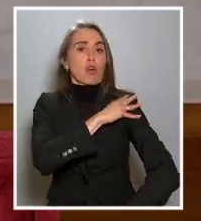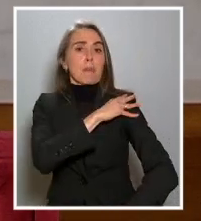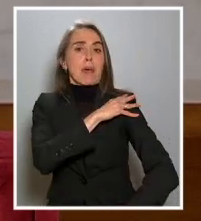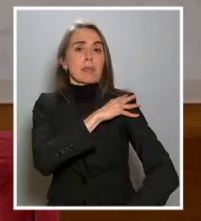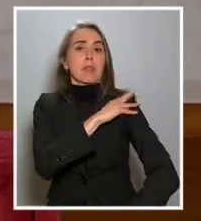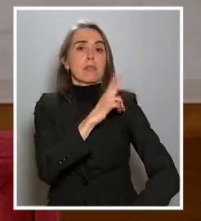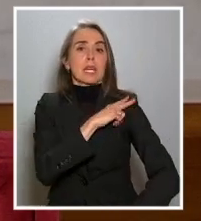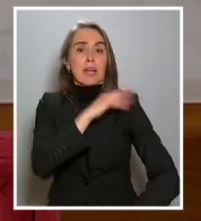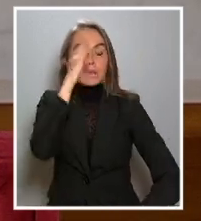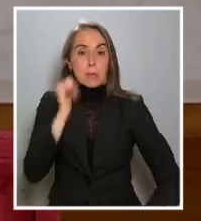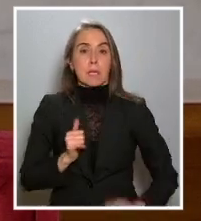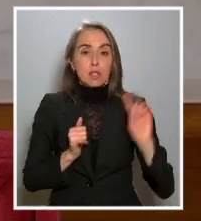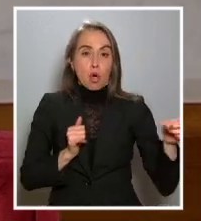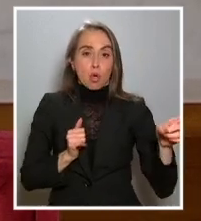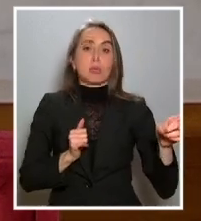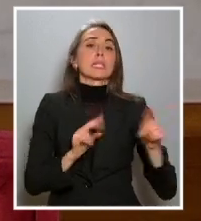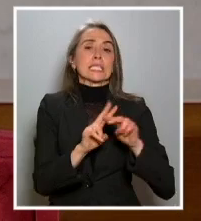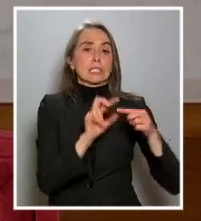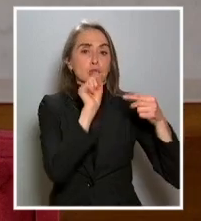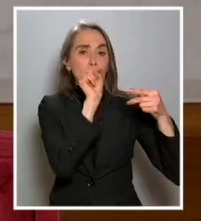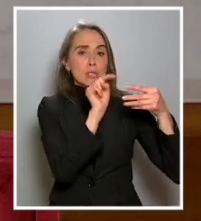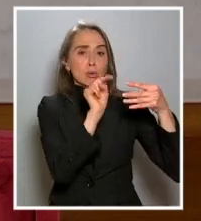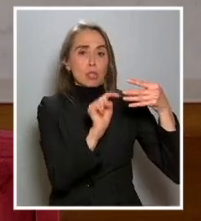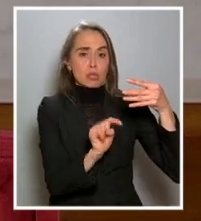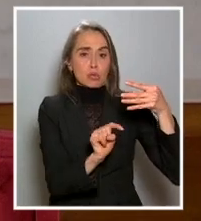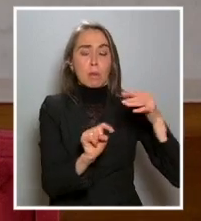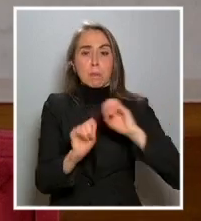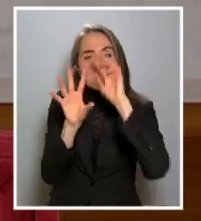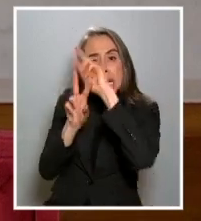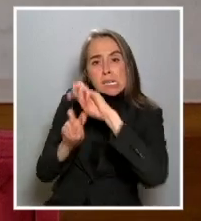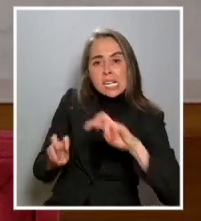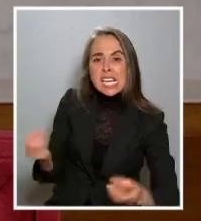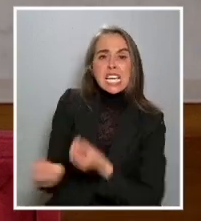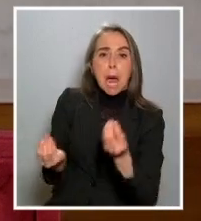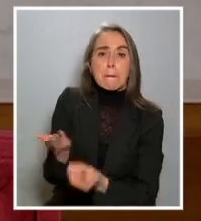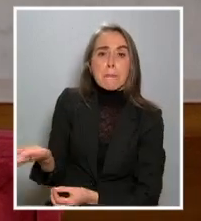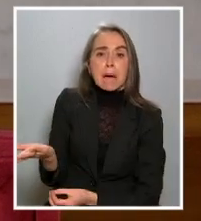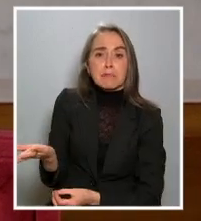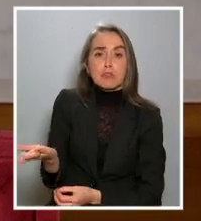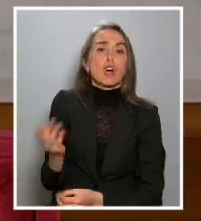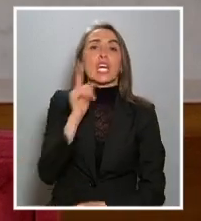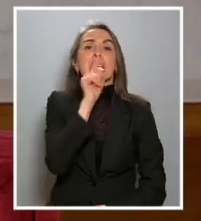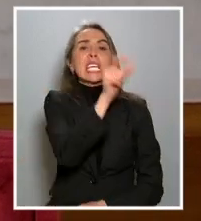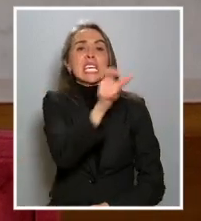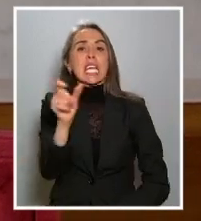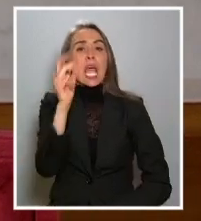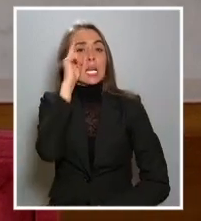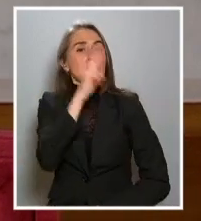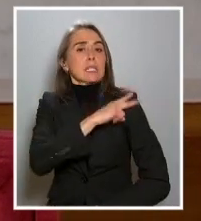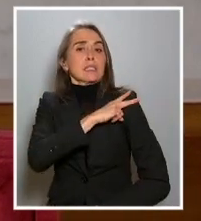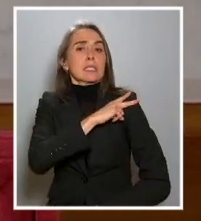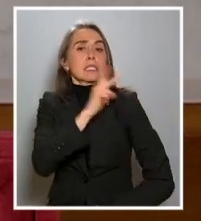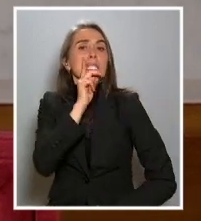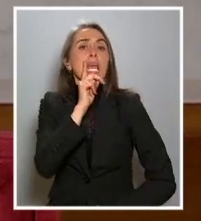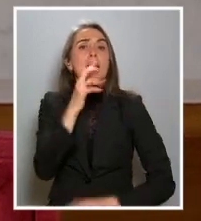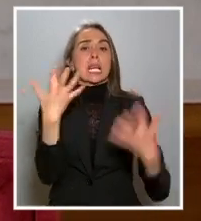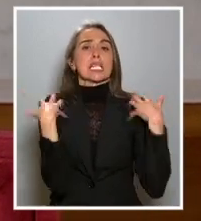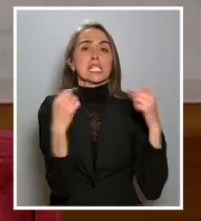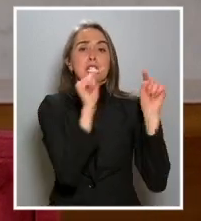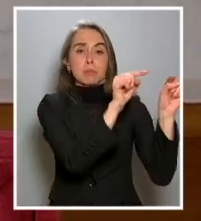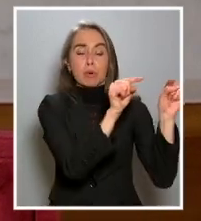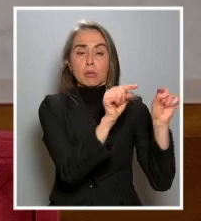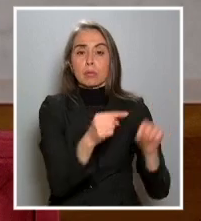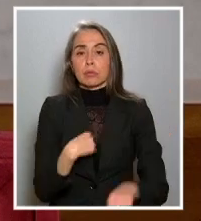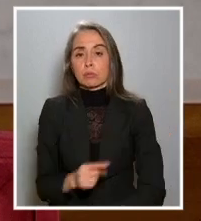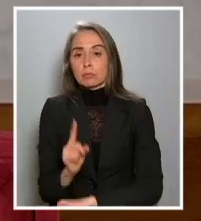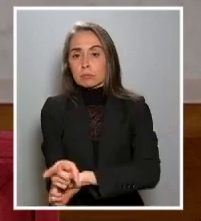Ejército, quien adoptó medidas concretas para aclarar los hechos y hacer valer las responsabilidades de mando correspondiente. He